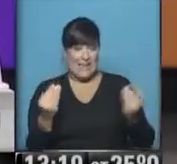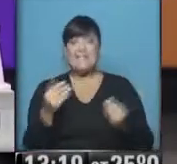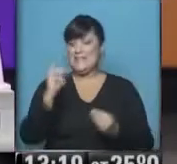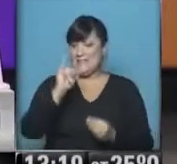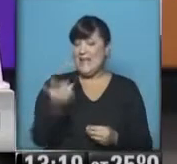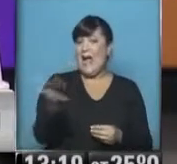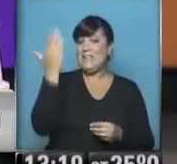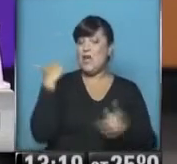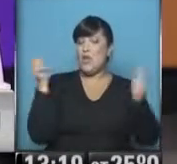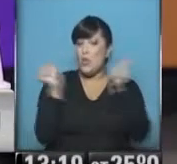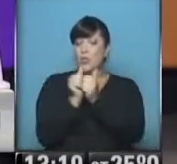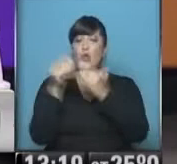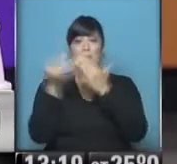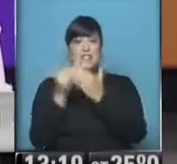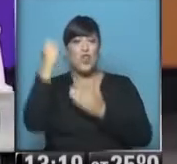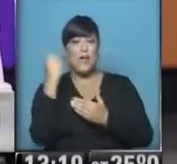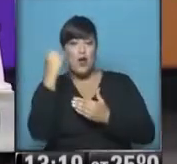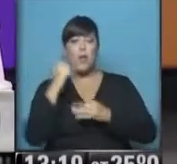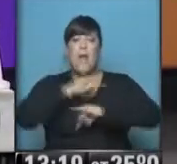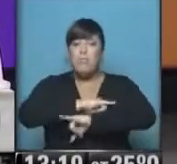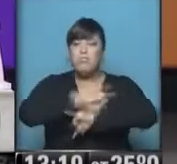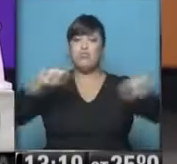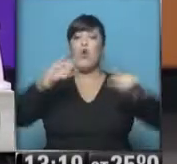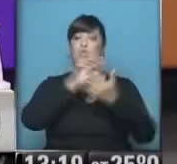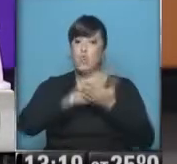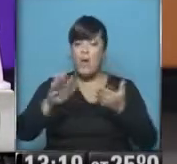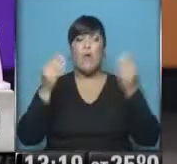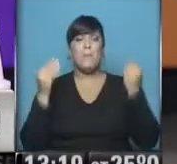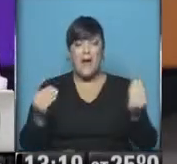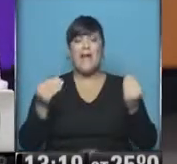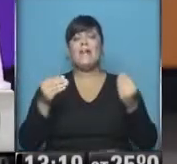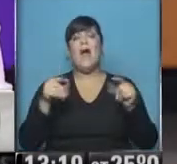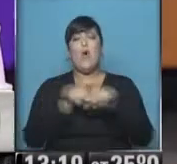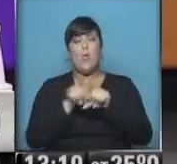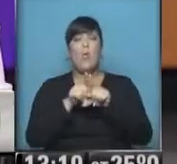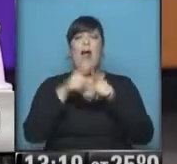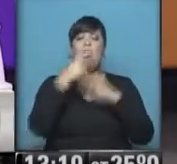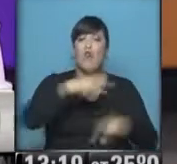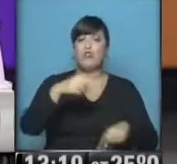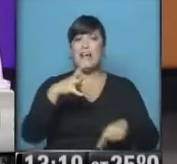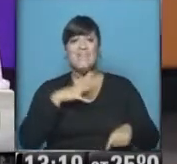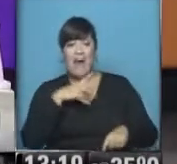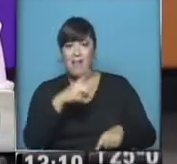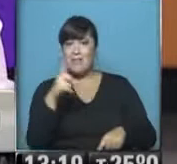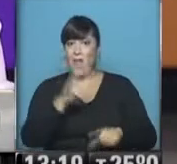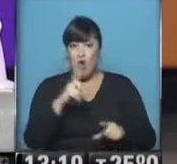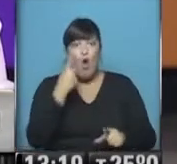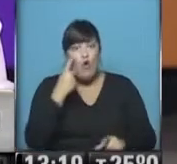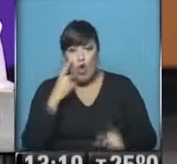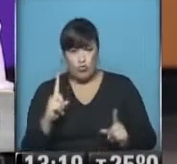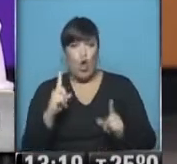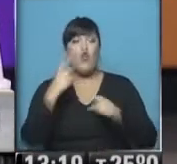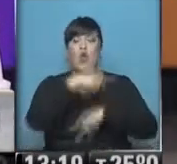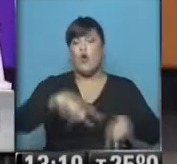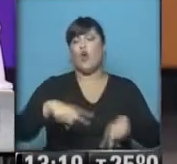el ministro anunciamos el lanzamiento de este sistema que lo que va a permitir es evitar situaciones de faltantes permanentes de